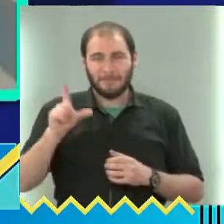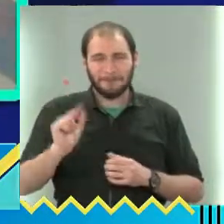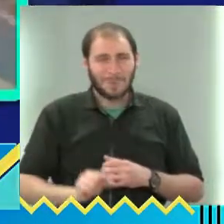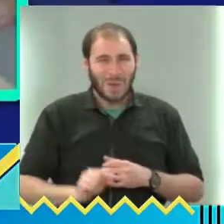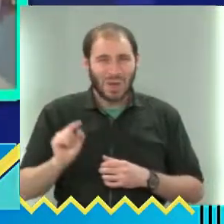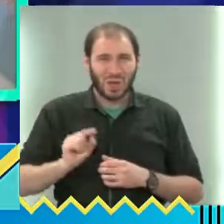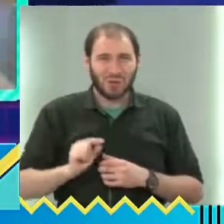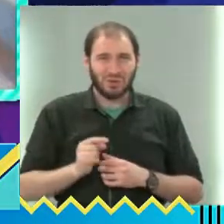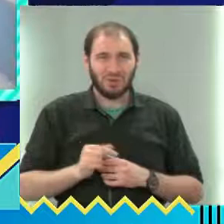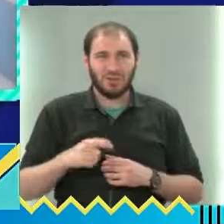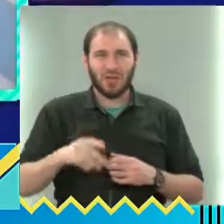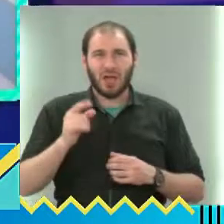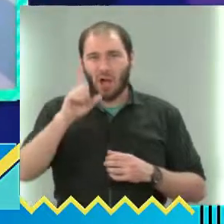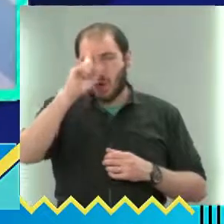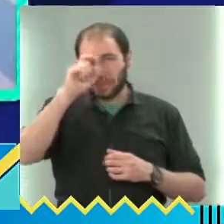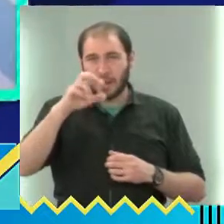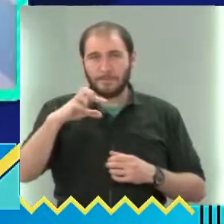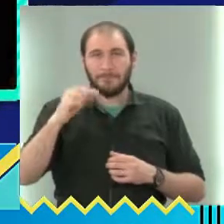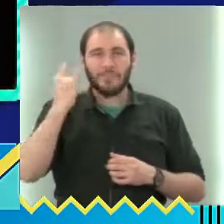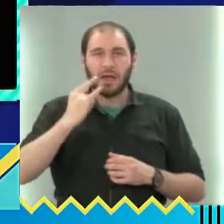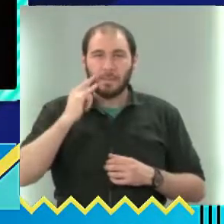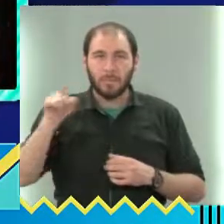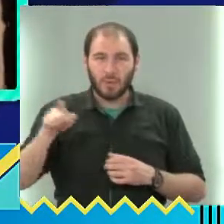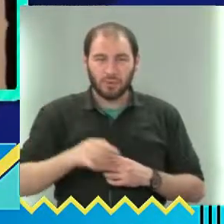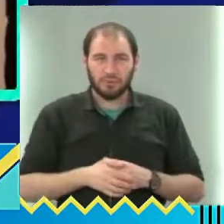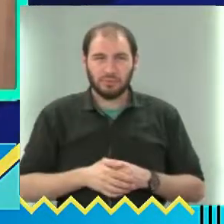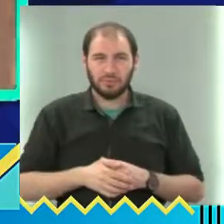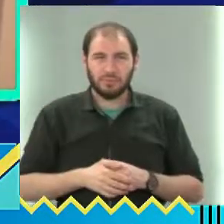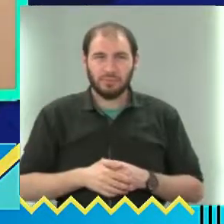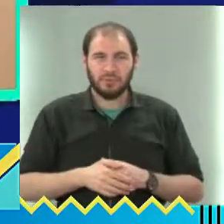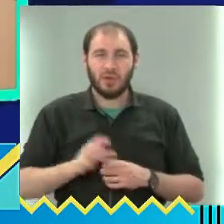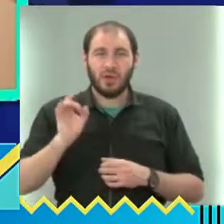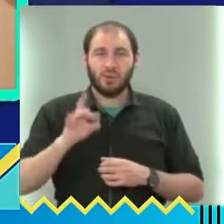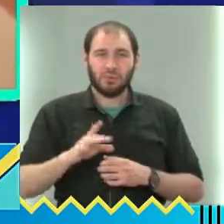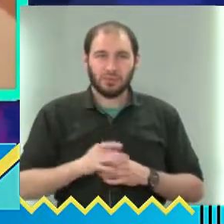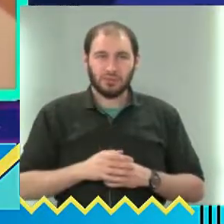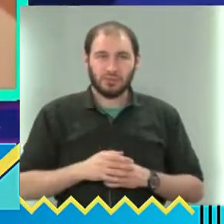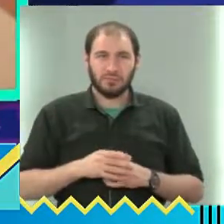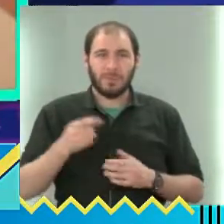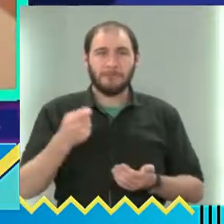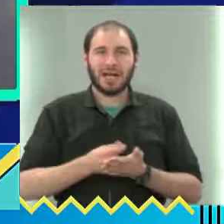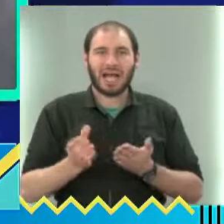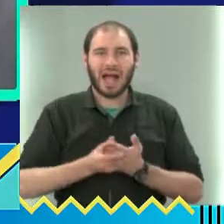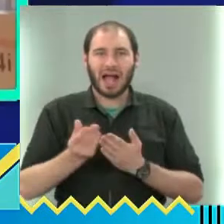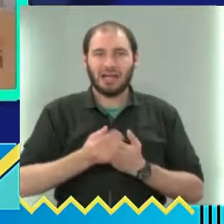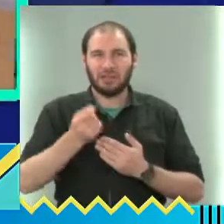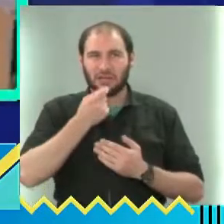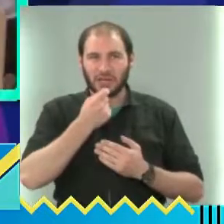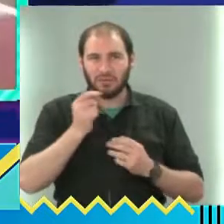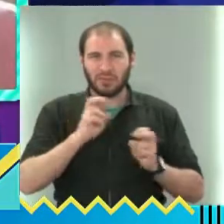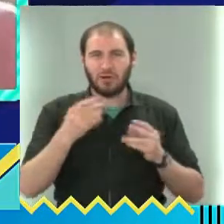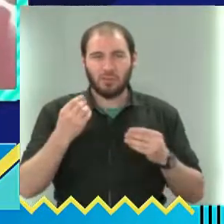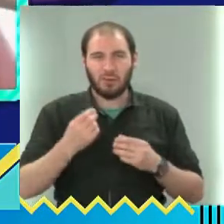O sea, que lo hicimos con el Hospital Parisien y no le salió, o sea, porque solamente había que cubrir los gastos, no sé cómo es el tema,